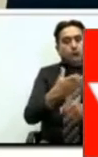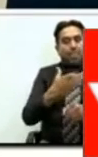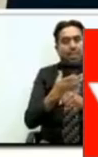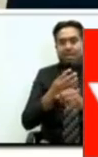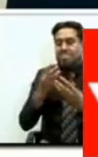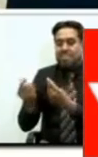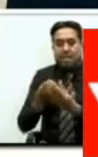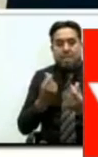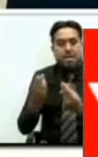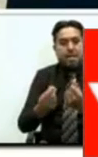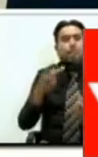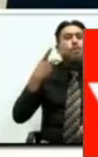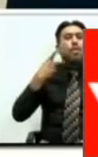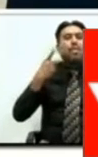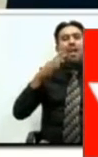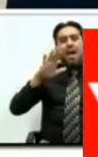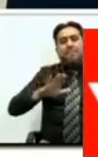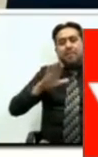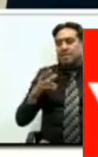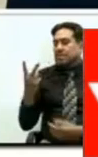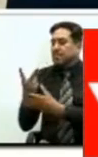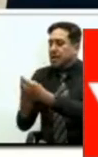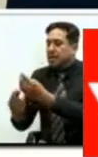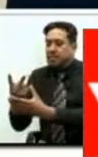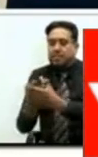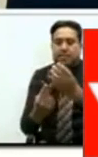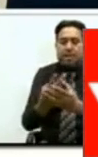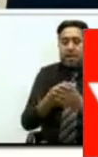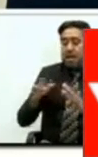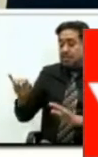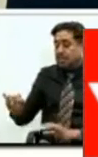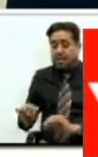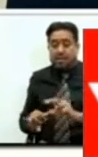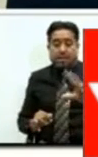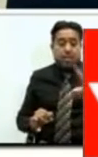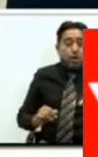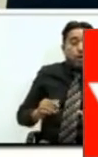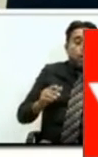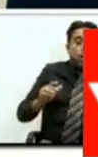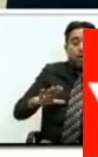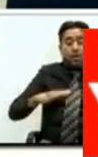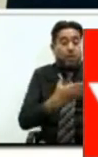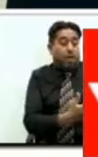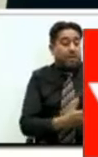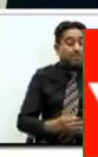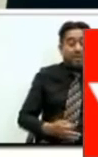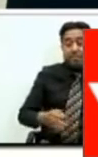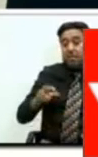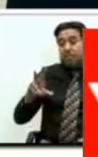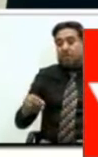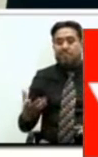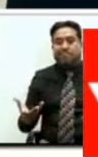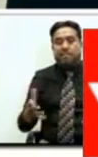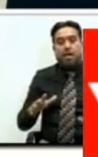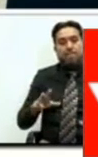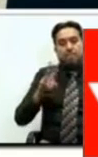política que se da entre pares están las posiciones a favor están las posiciones en contra a veces las